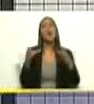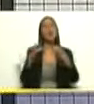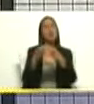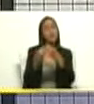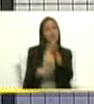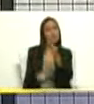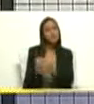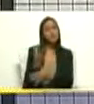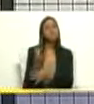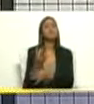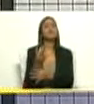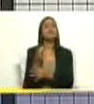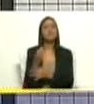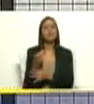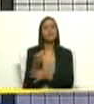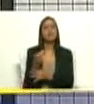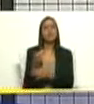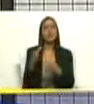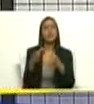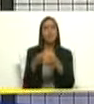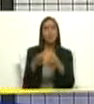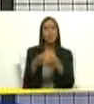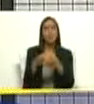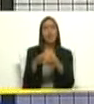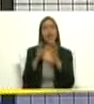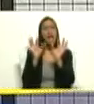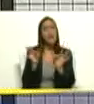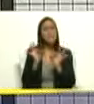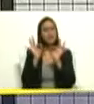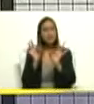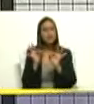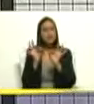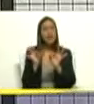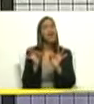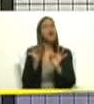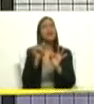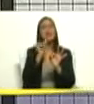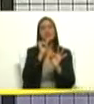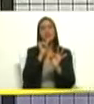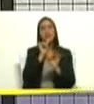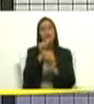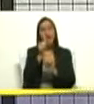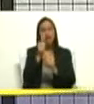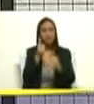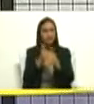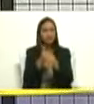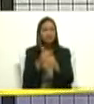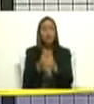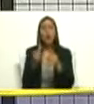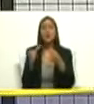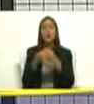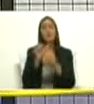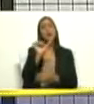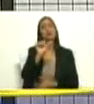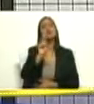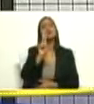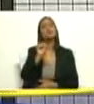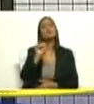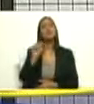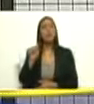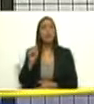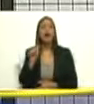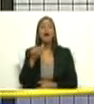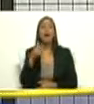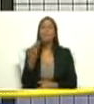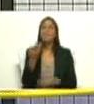especial dirigido por el emperador montezuma para el 1 por10 el 1 por 10 viene Mira